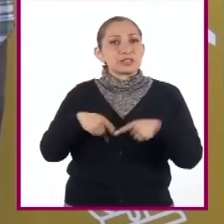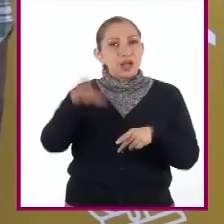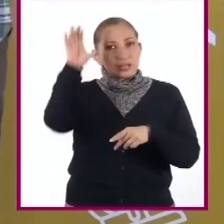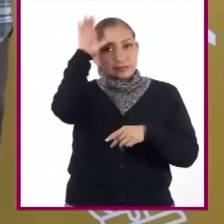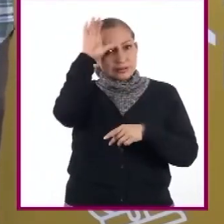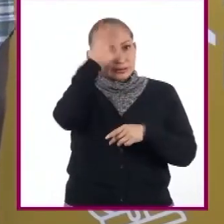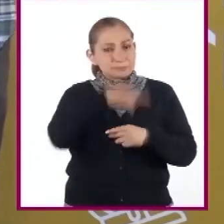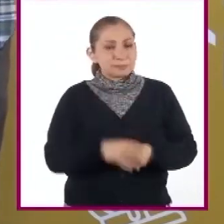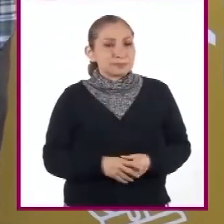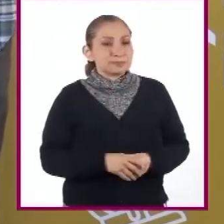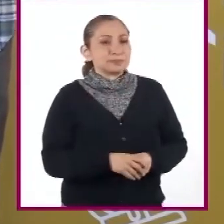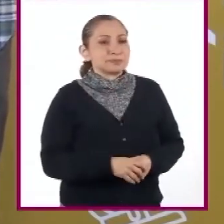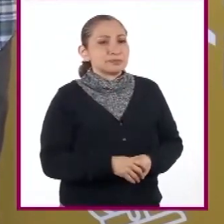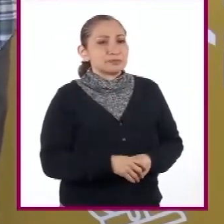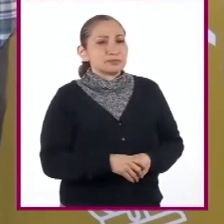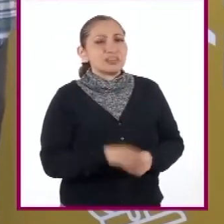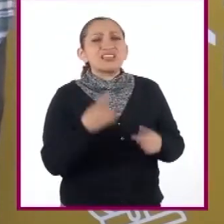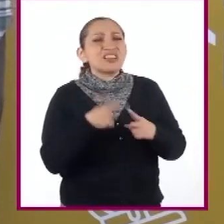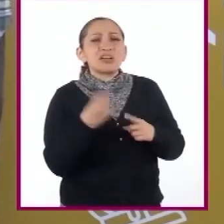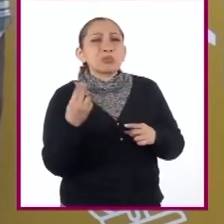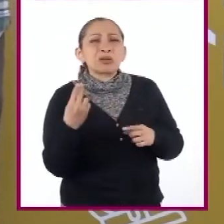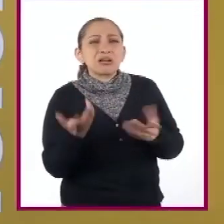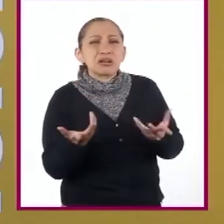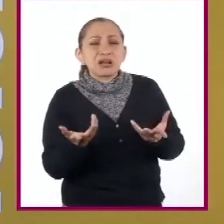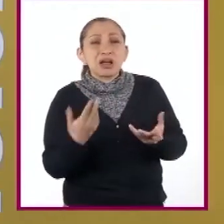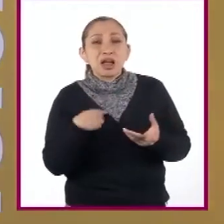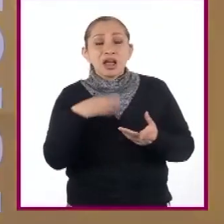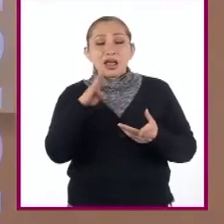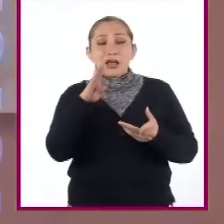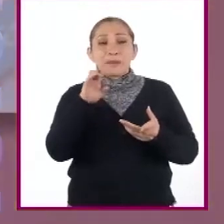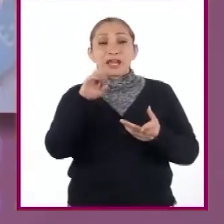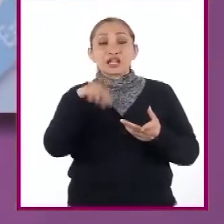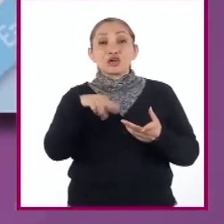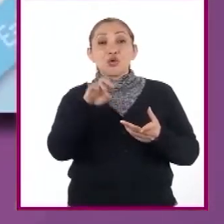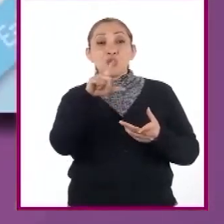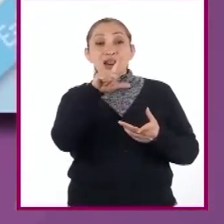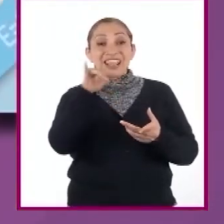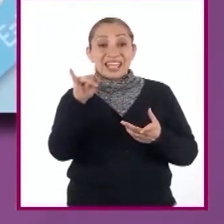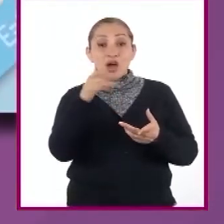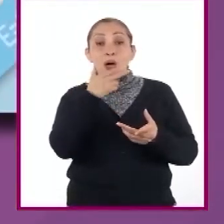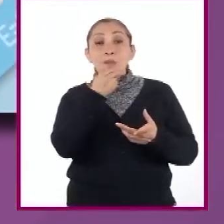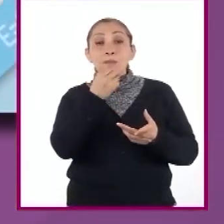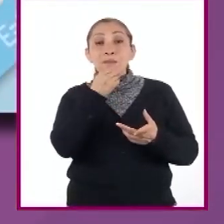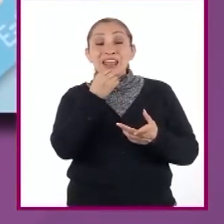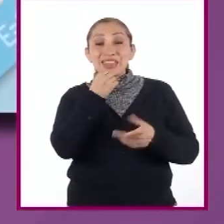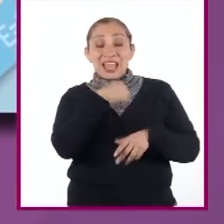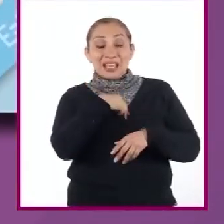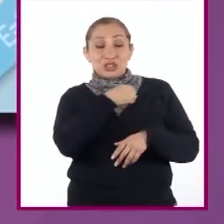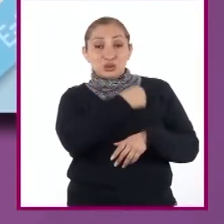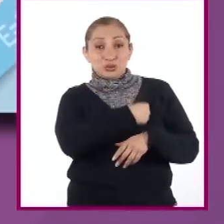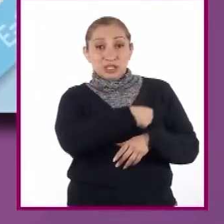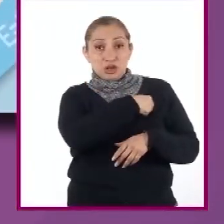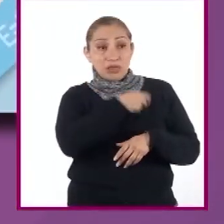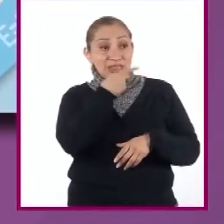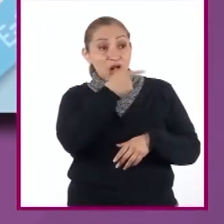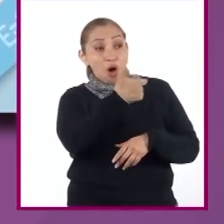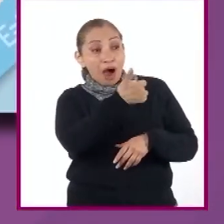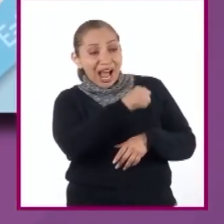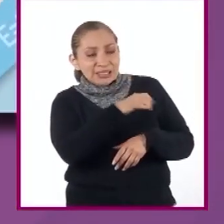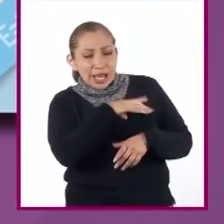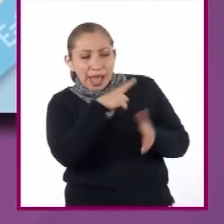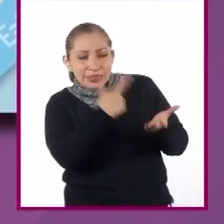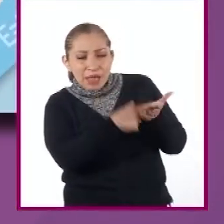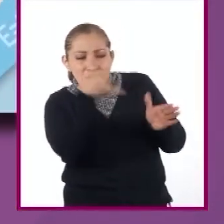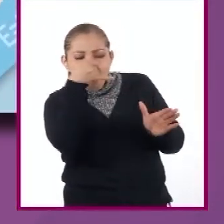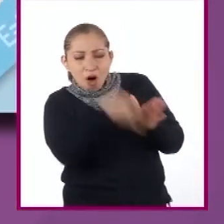científicos. ¿Cómo quiénes, profesor? Bernoulli, un científico suizo, propuso que los gases estaban compuestos